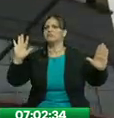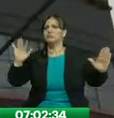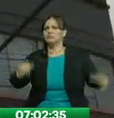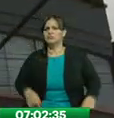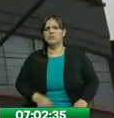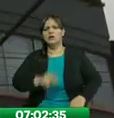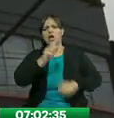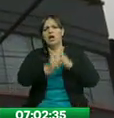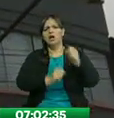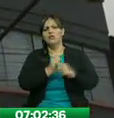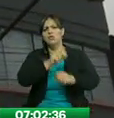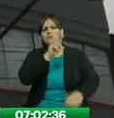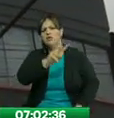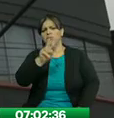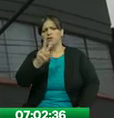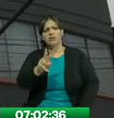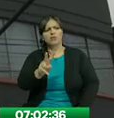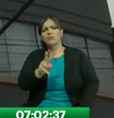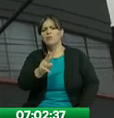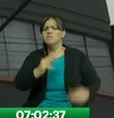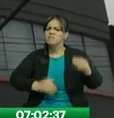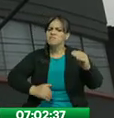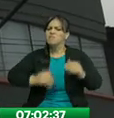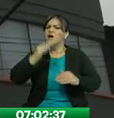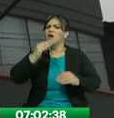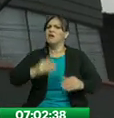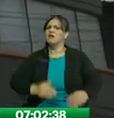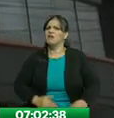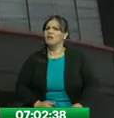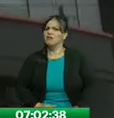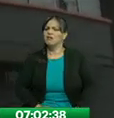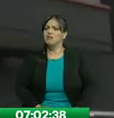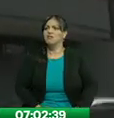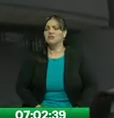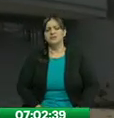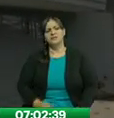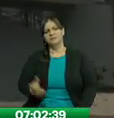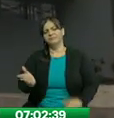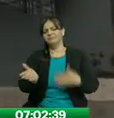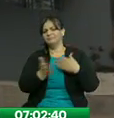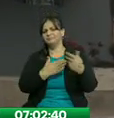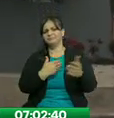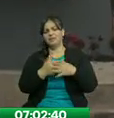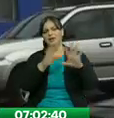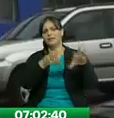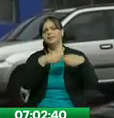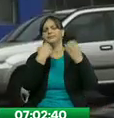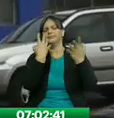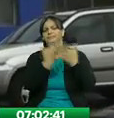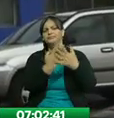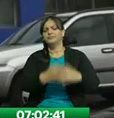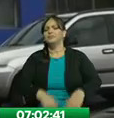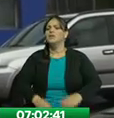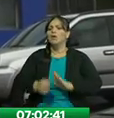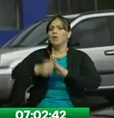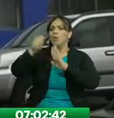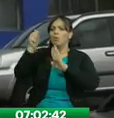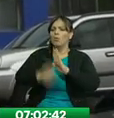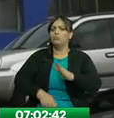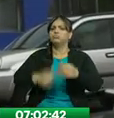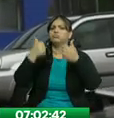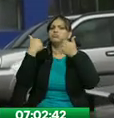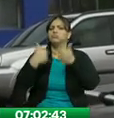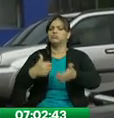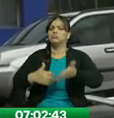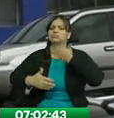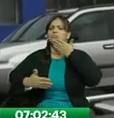en tiempo, coincidimos que nos encontramos satisfechas de obtener este tipo de resultados. Agradecemos la participación del órgano